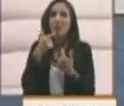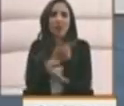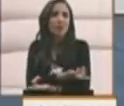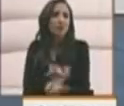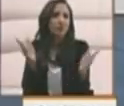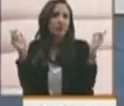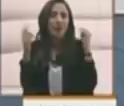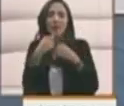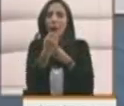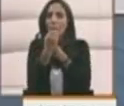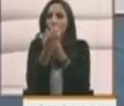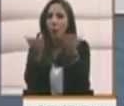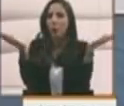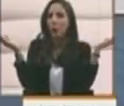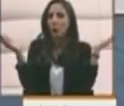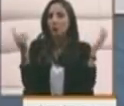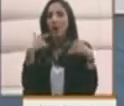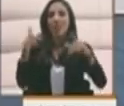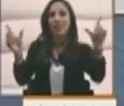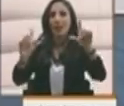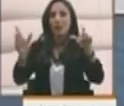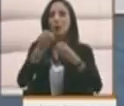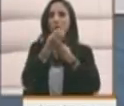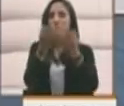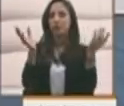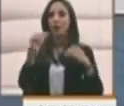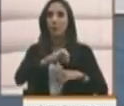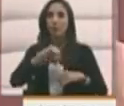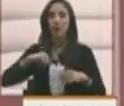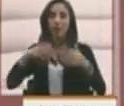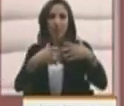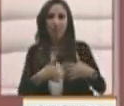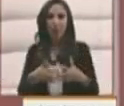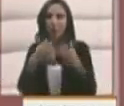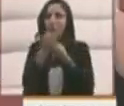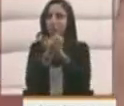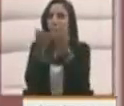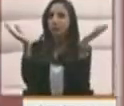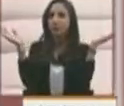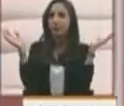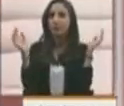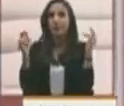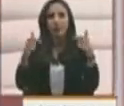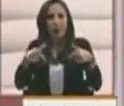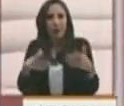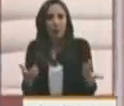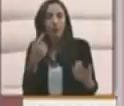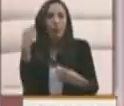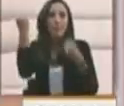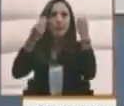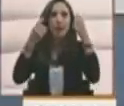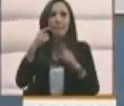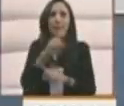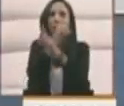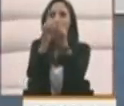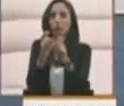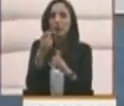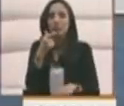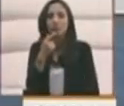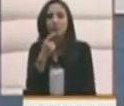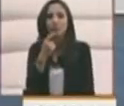cámaras de televisiones privadas de los Estados Unidos. Y aquí surge otra pregunta. Los Estados